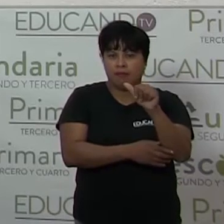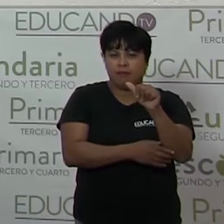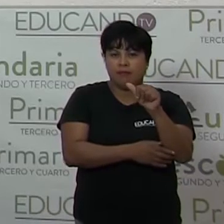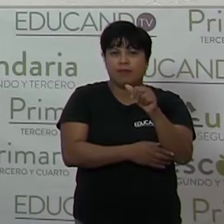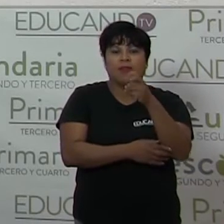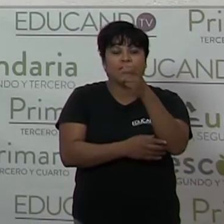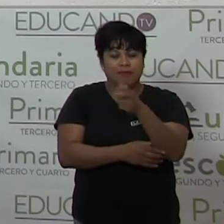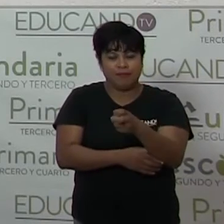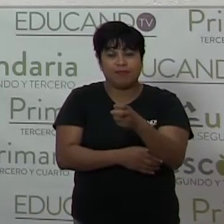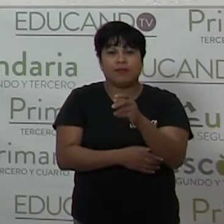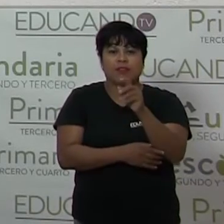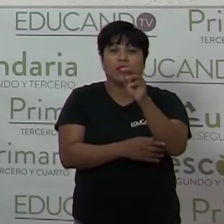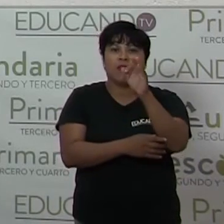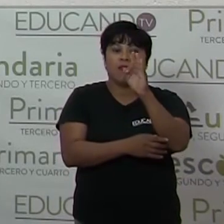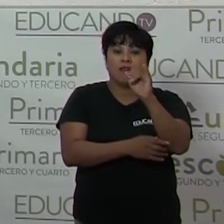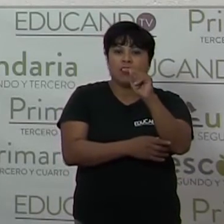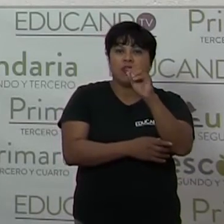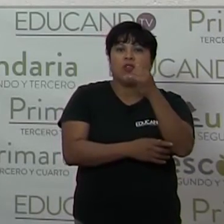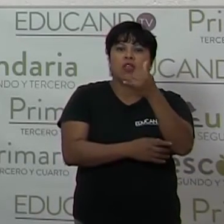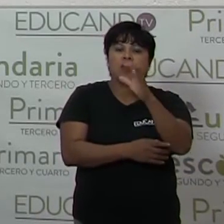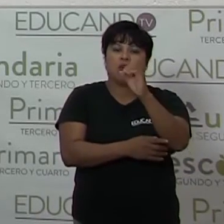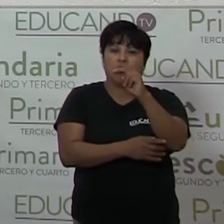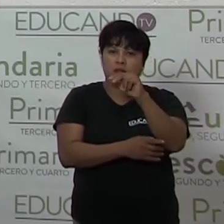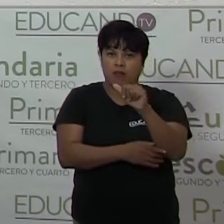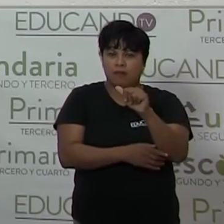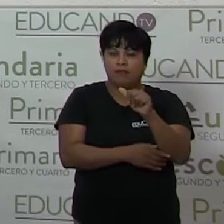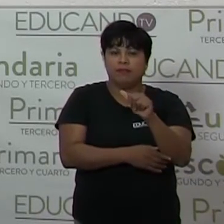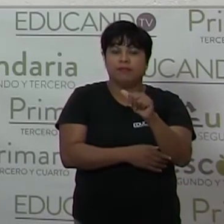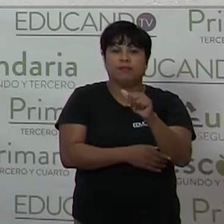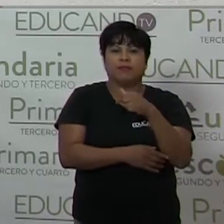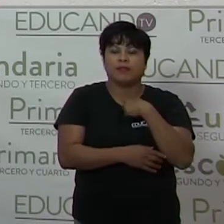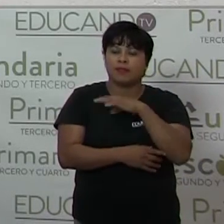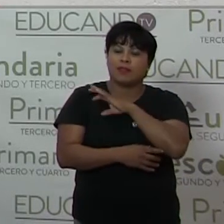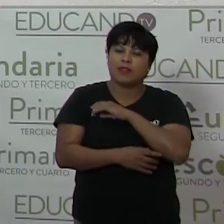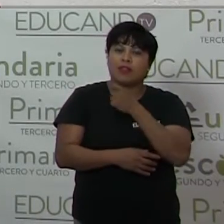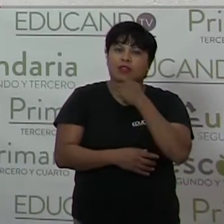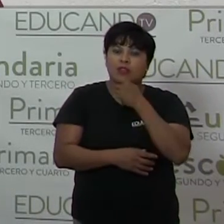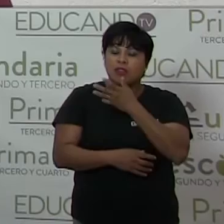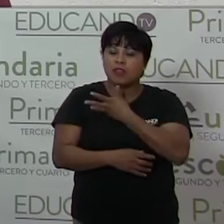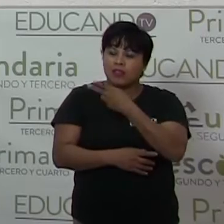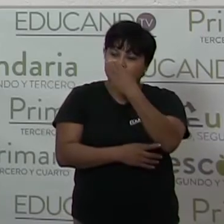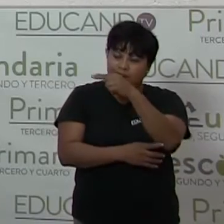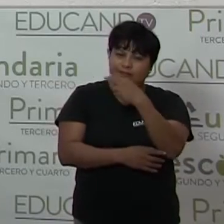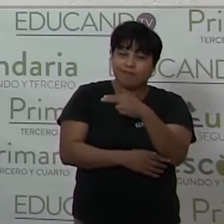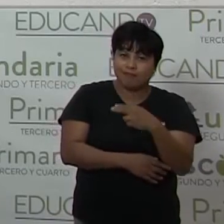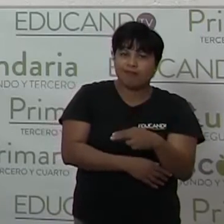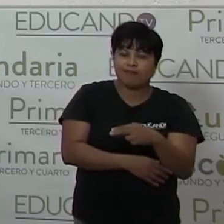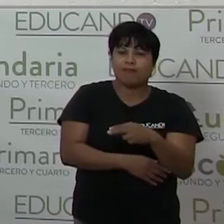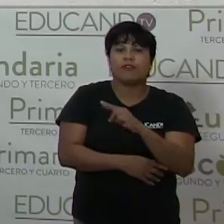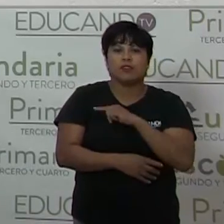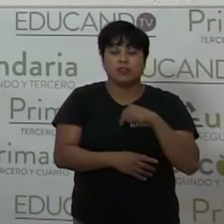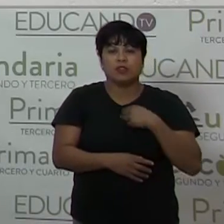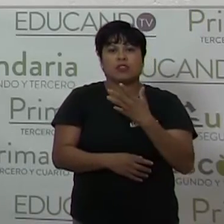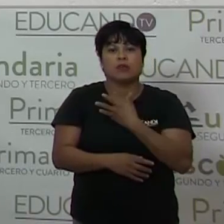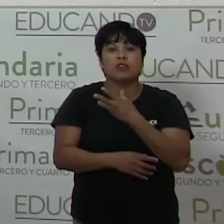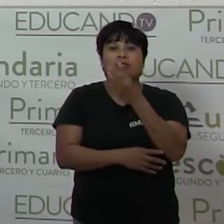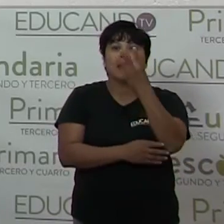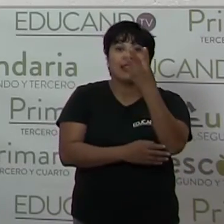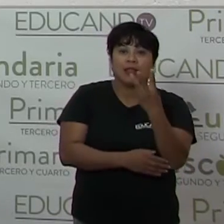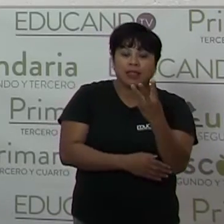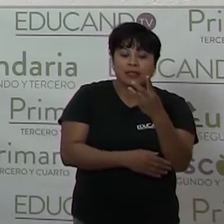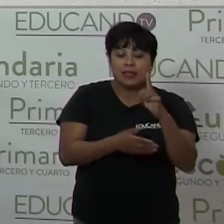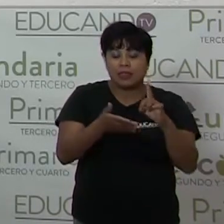así es fito y con a me encanta que los niños tengan nombres tenemos tres